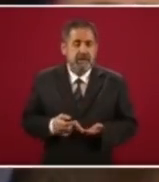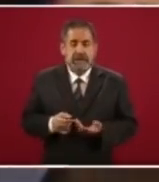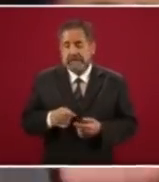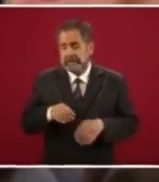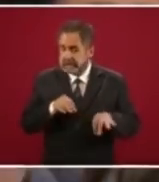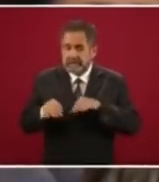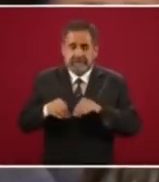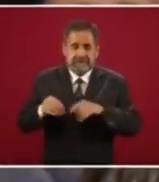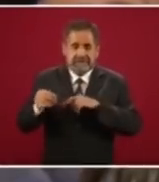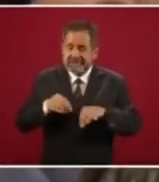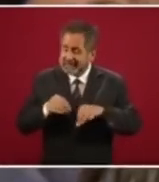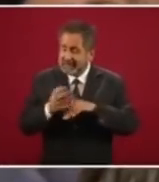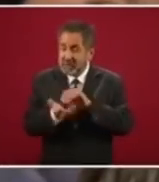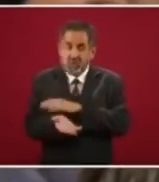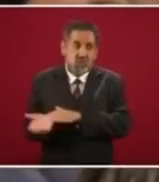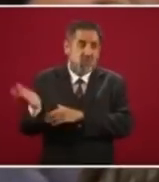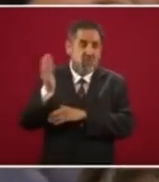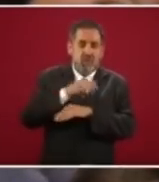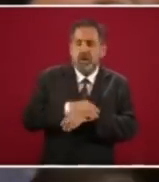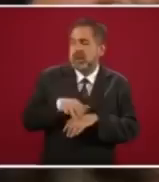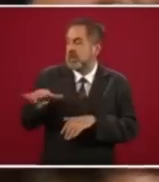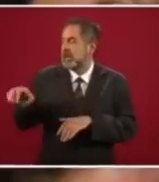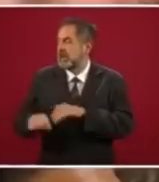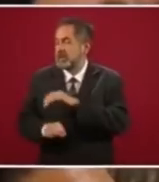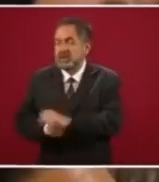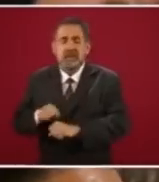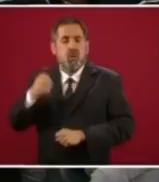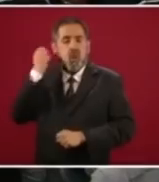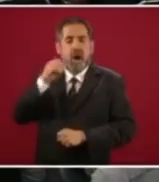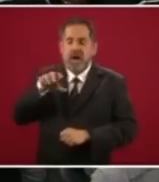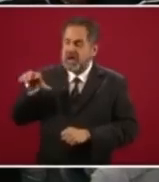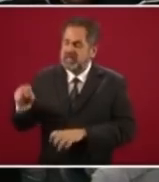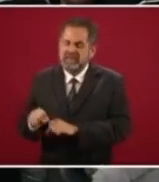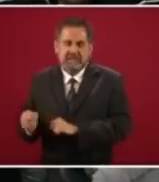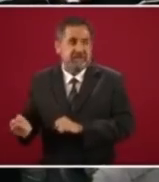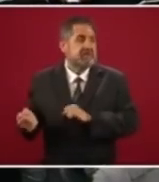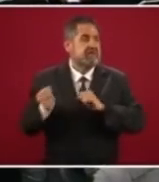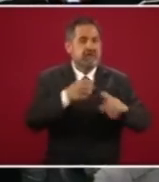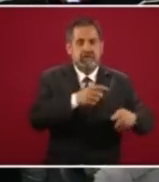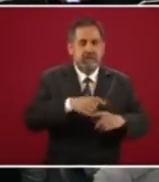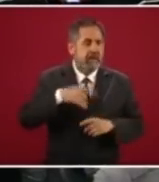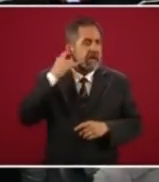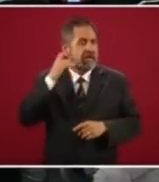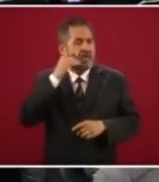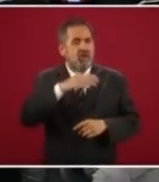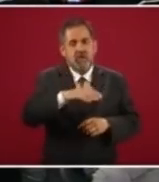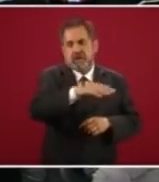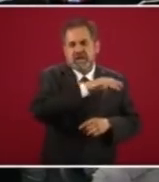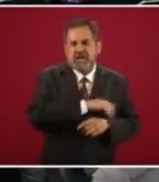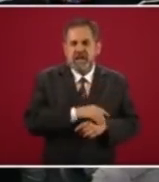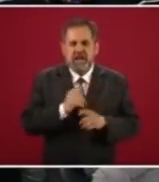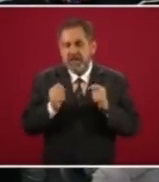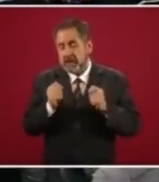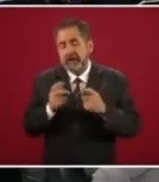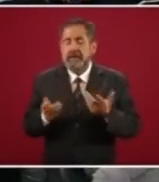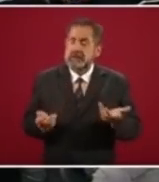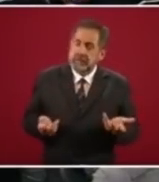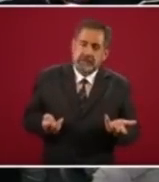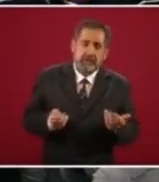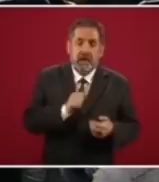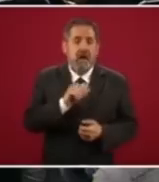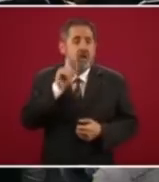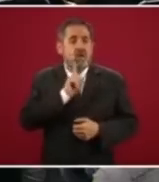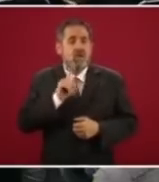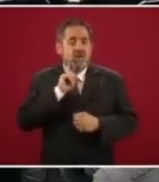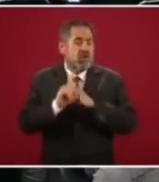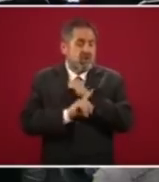traen de lugares de Oaxaca para trabajar en San Quintín, en Baja California. A las